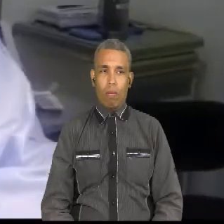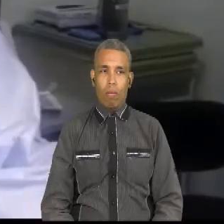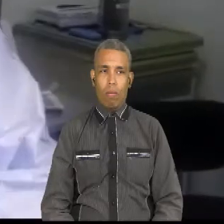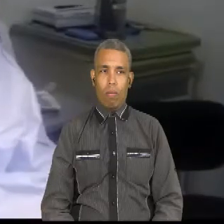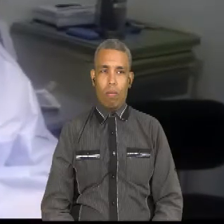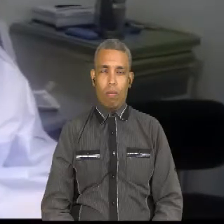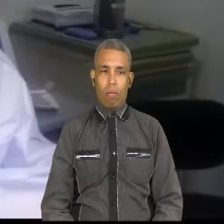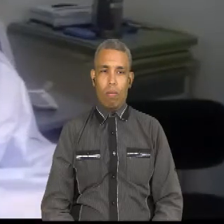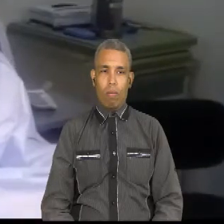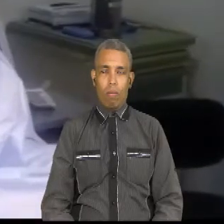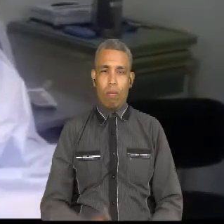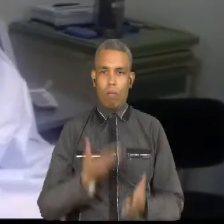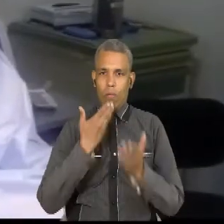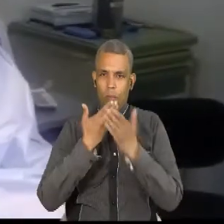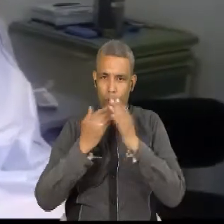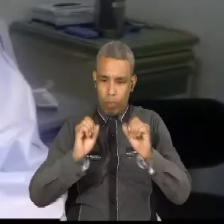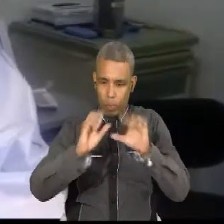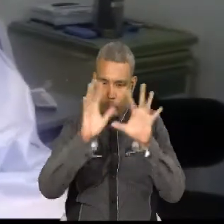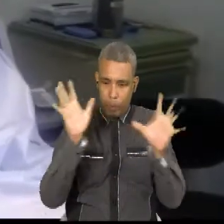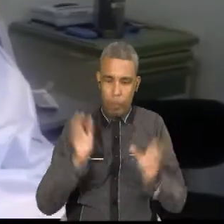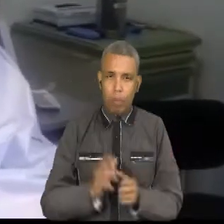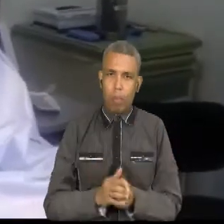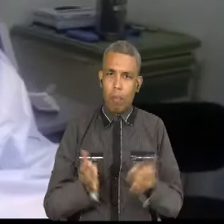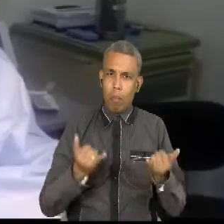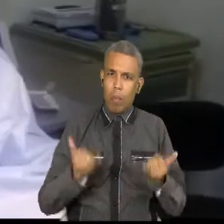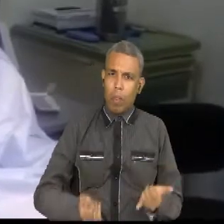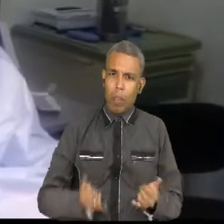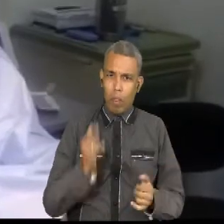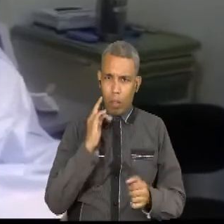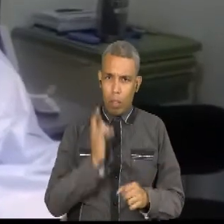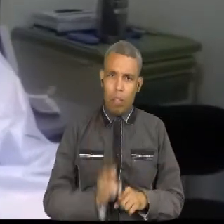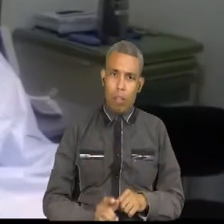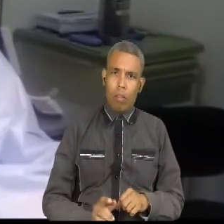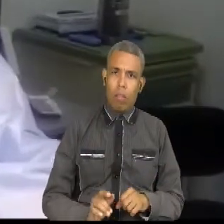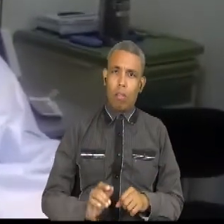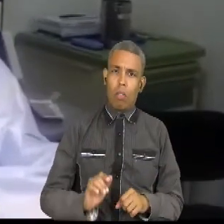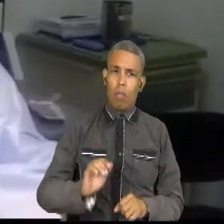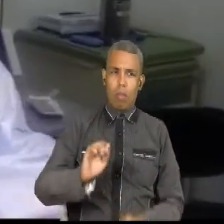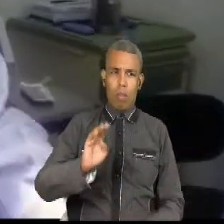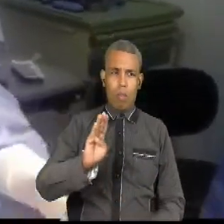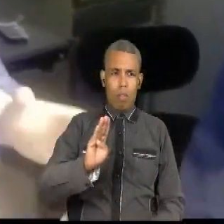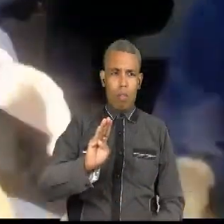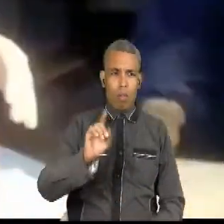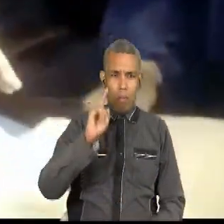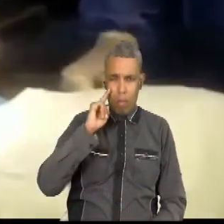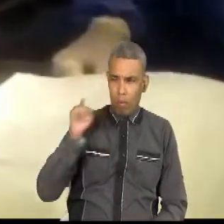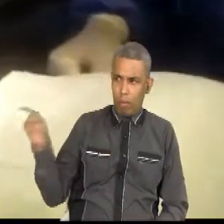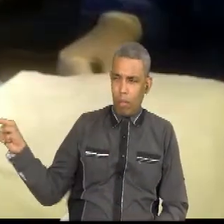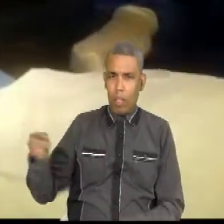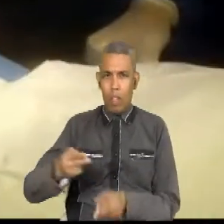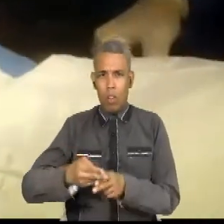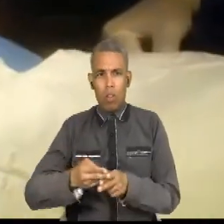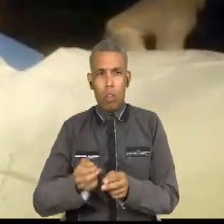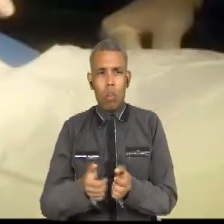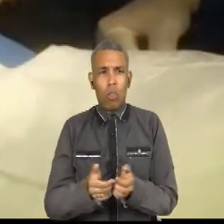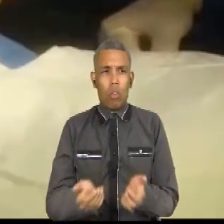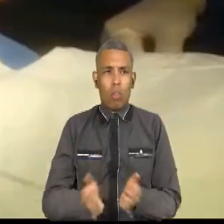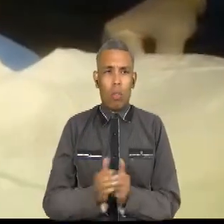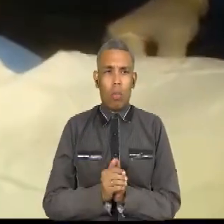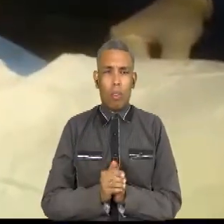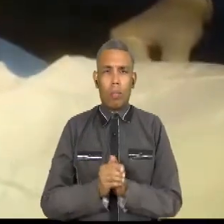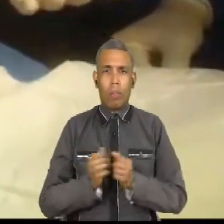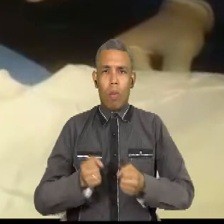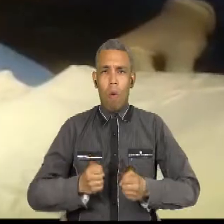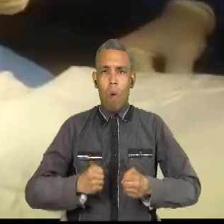Buenos días, hoy vamos a ver un procedimiento denominado bichectomía. La bichectomía consiste en retirar las bolsitas de bichat,